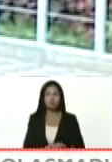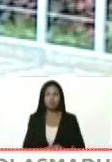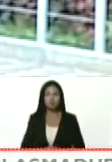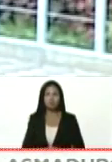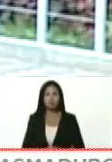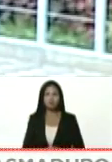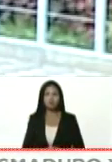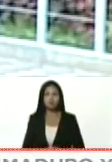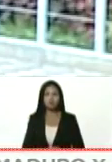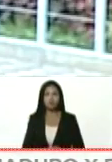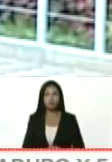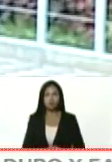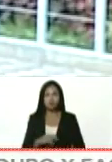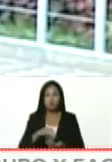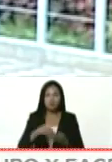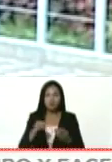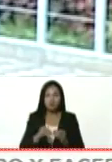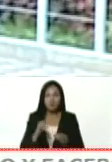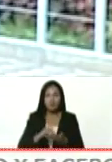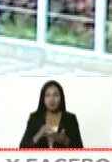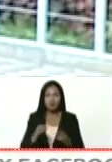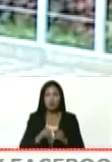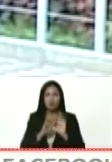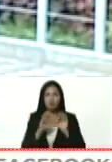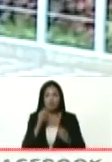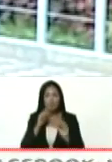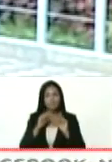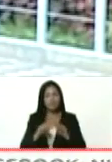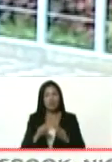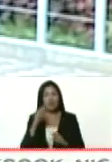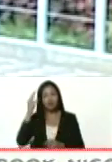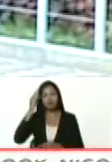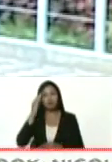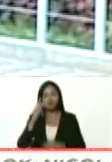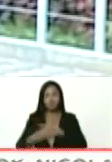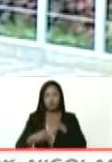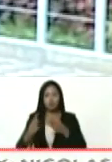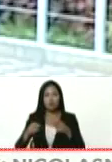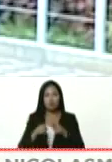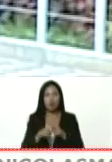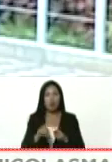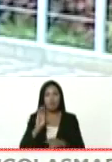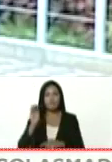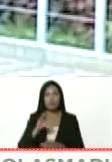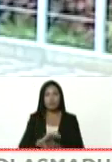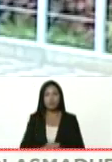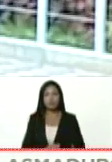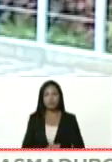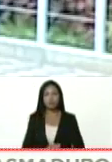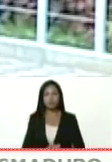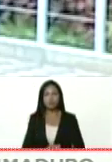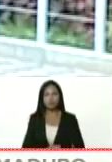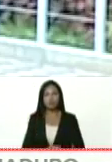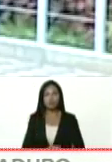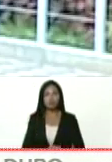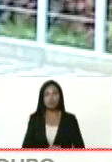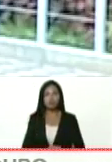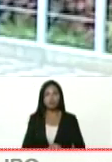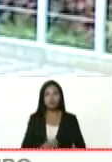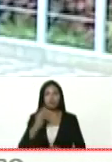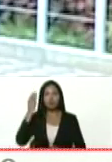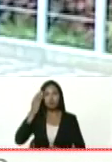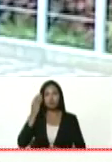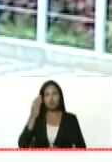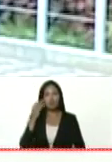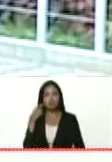sólidos, con los pies puestos. Y fíjense la conciencia productiva que hay en el país, creciente, la conciencia que